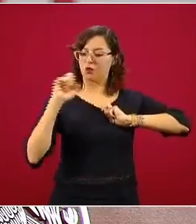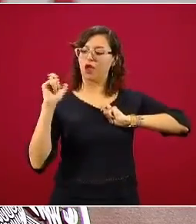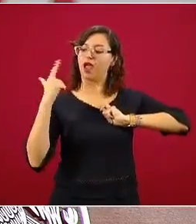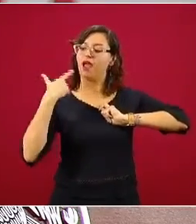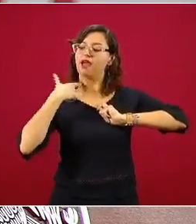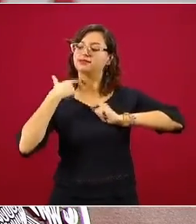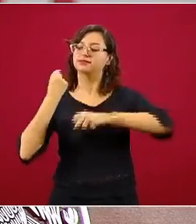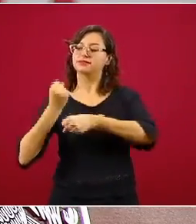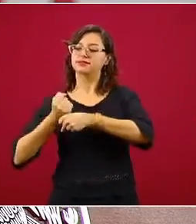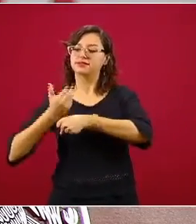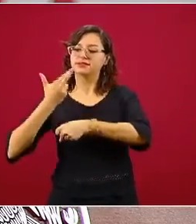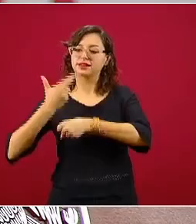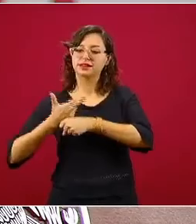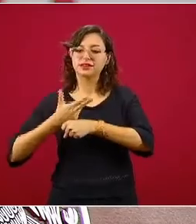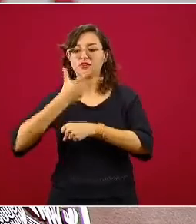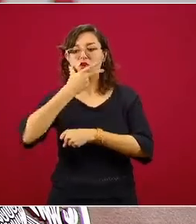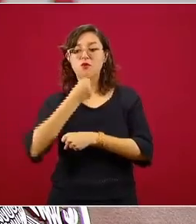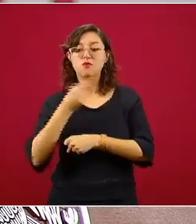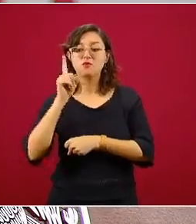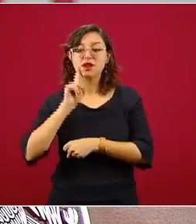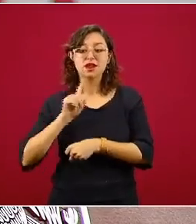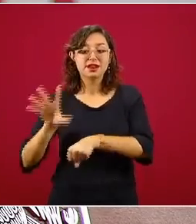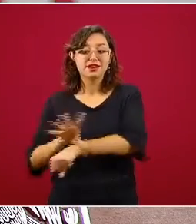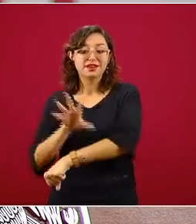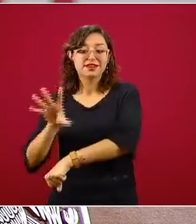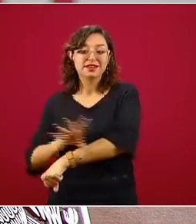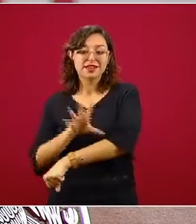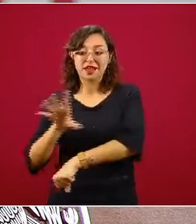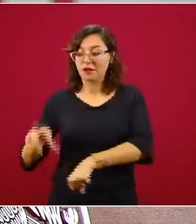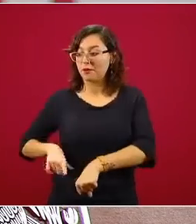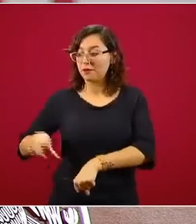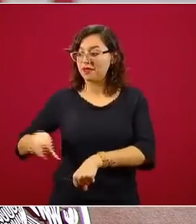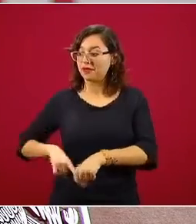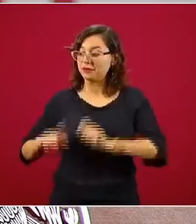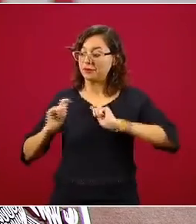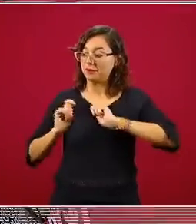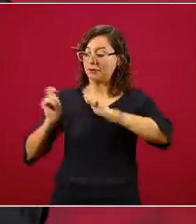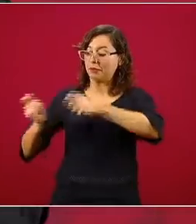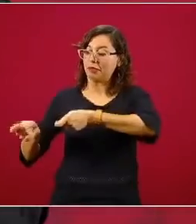exsecretarios, exsecretarias de energía,